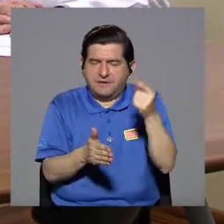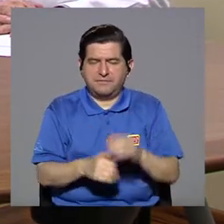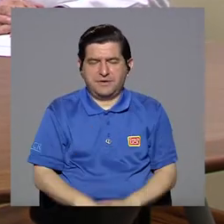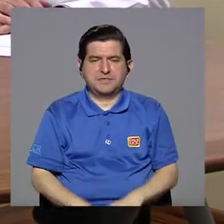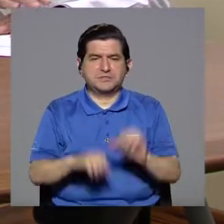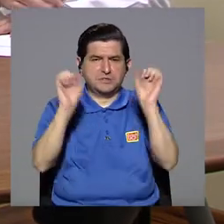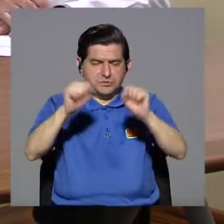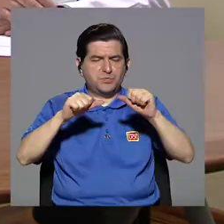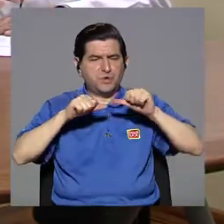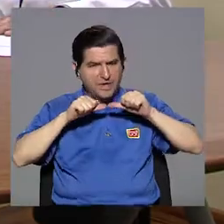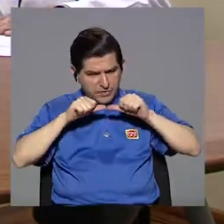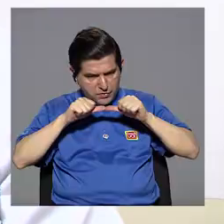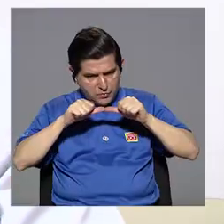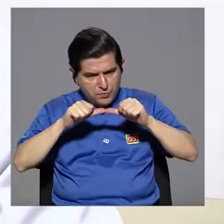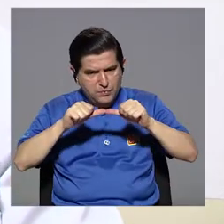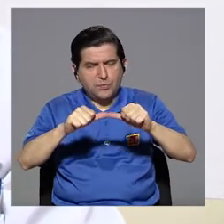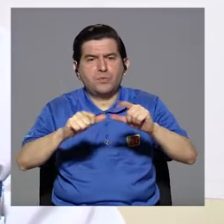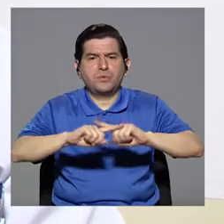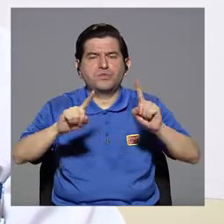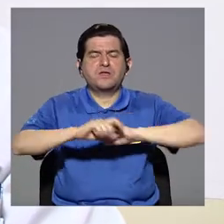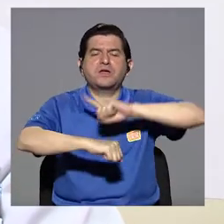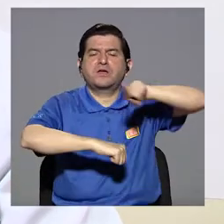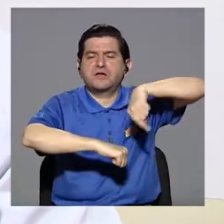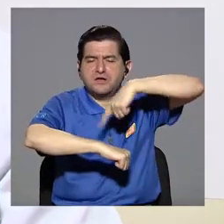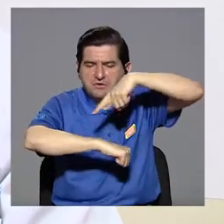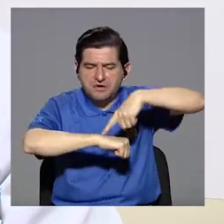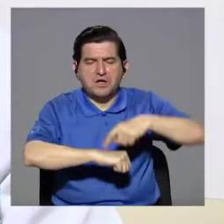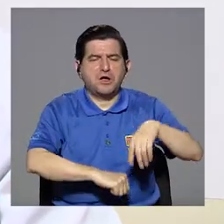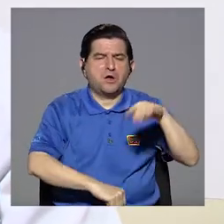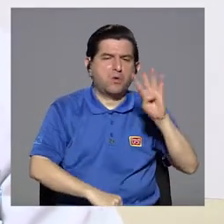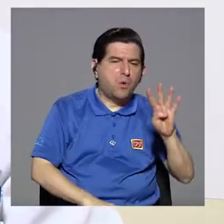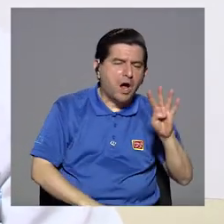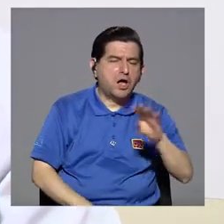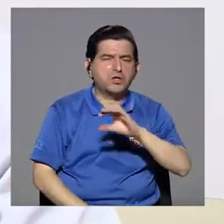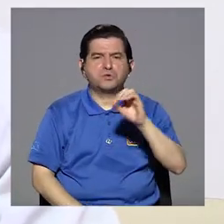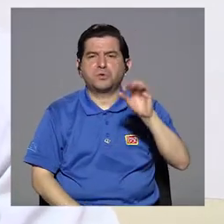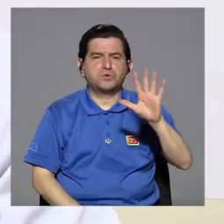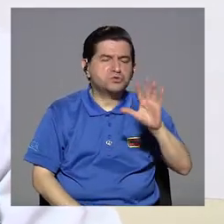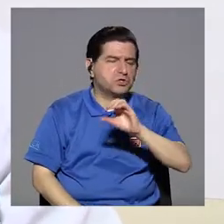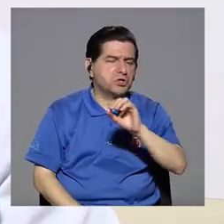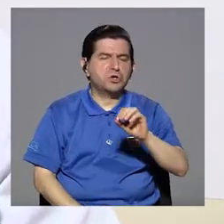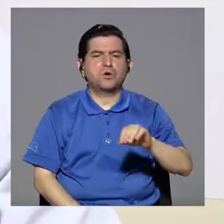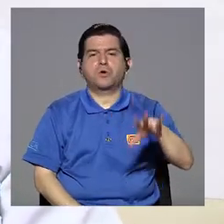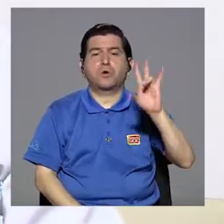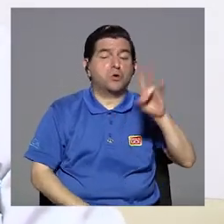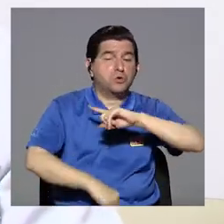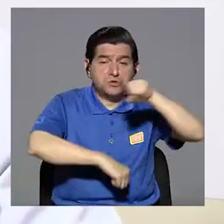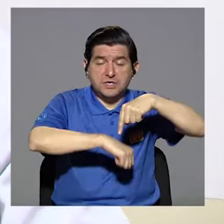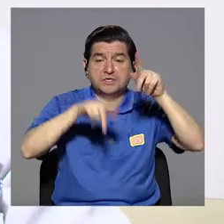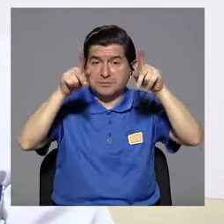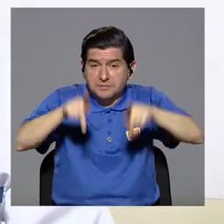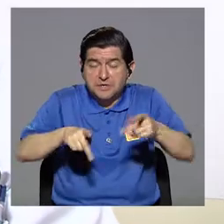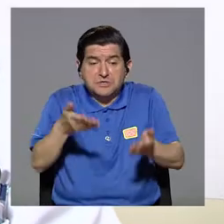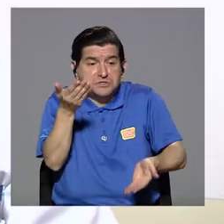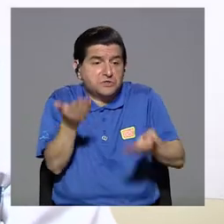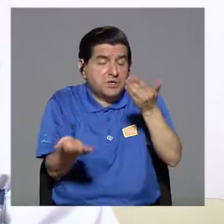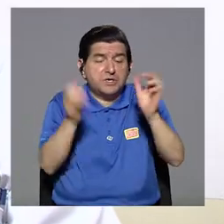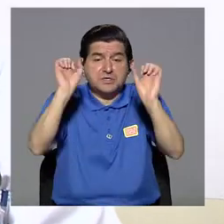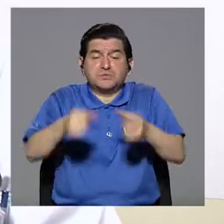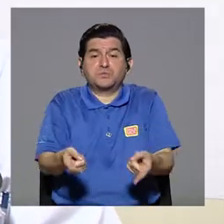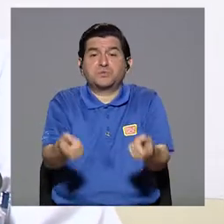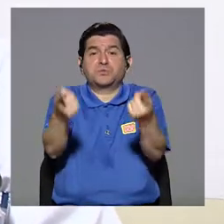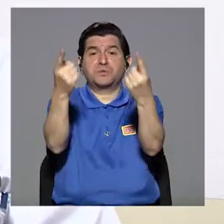oportunidades se prolonga por varias horas pueden ser cuatro o cinco o seis horas dependiendo incluso de pacientes que